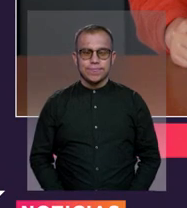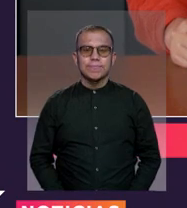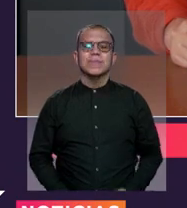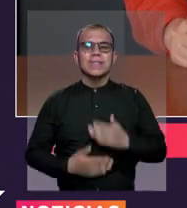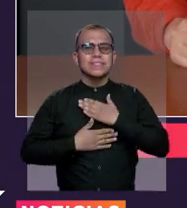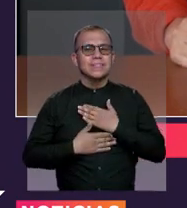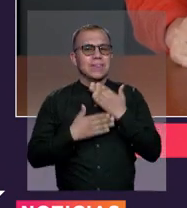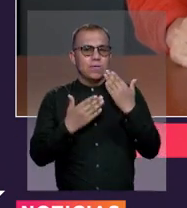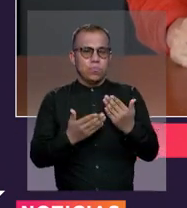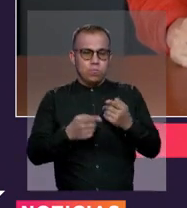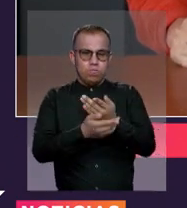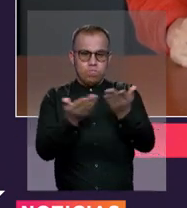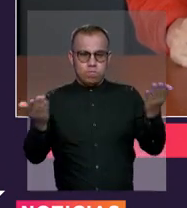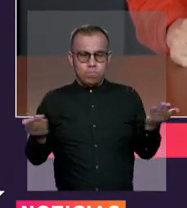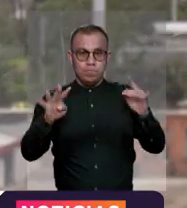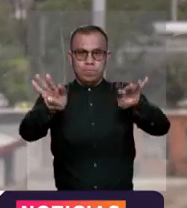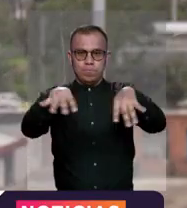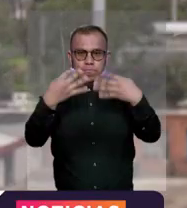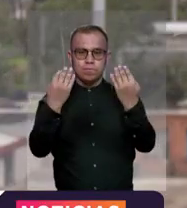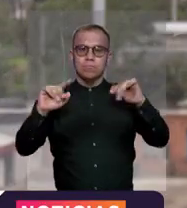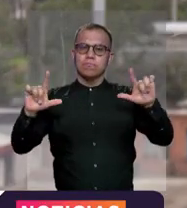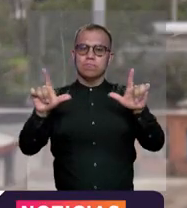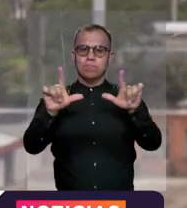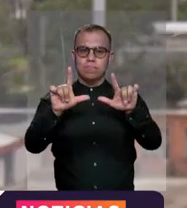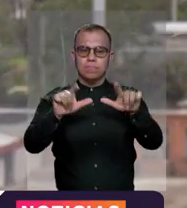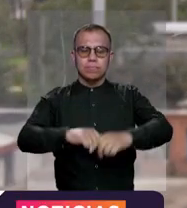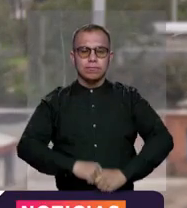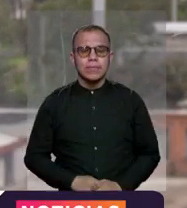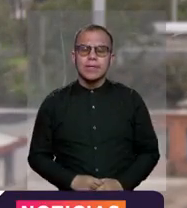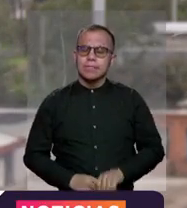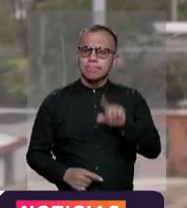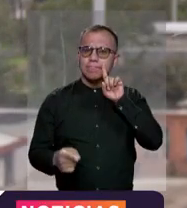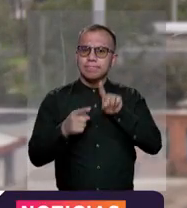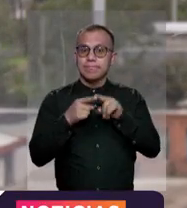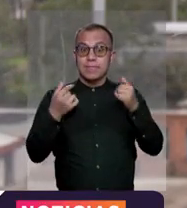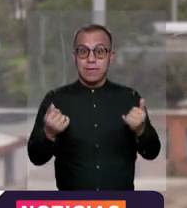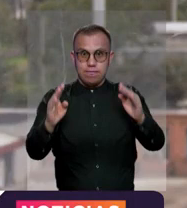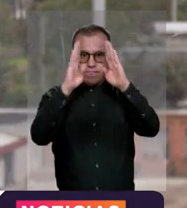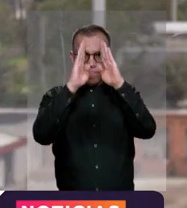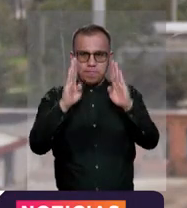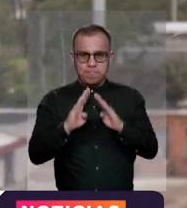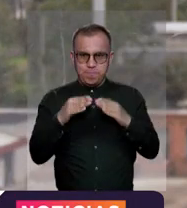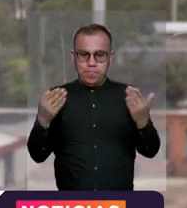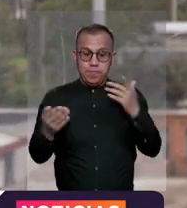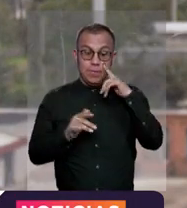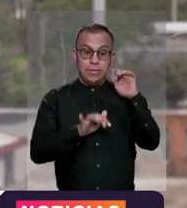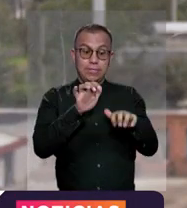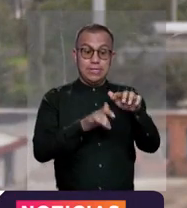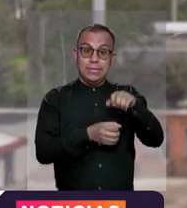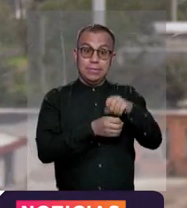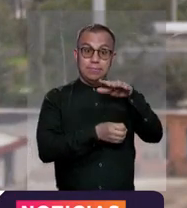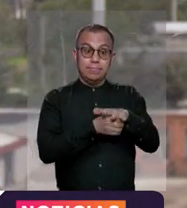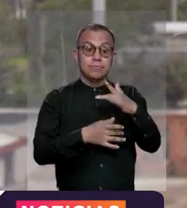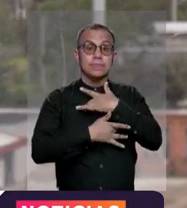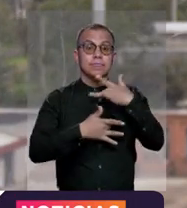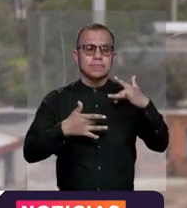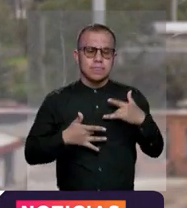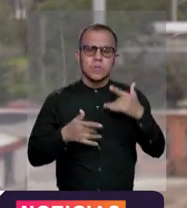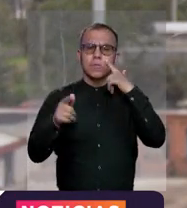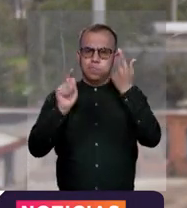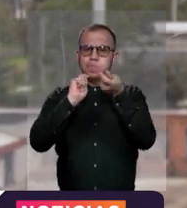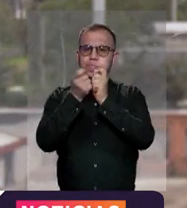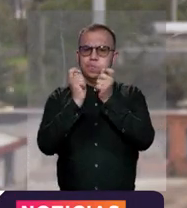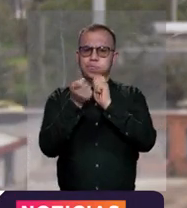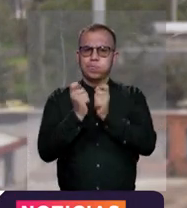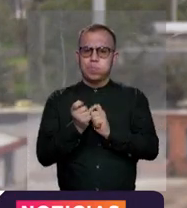Saludo cordial para usted y para todos nuestros televidentes. Y precisamente preste mucha atención porque la Secretaría Distrital de Salud modificó